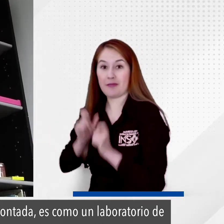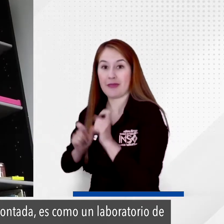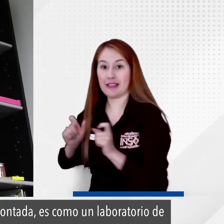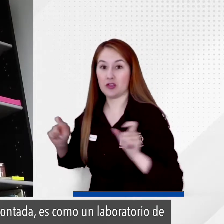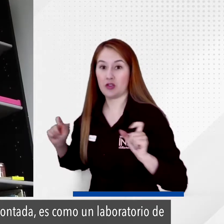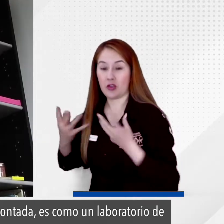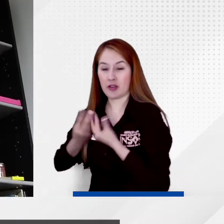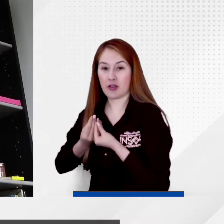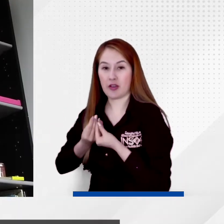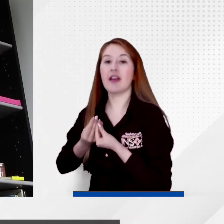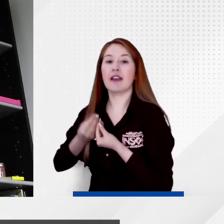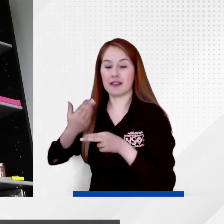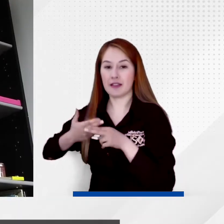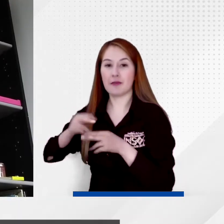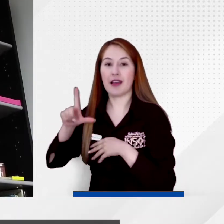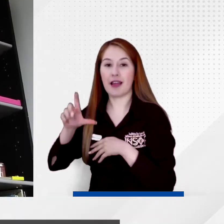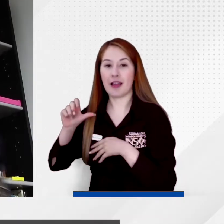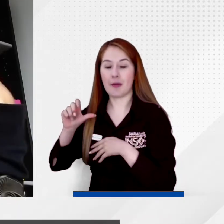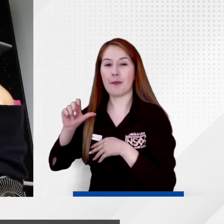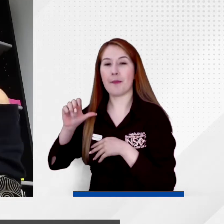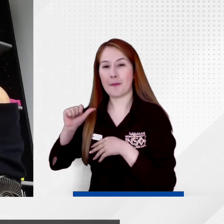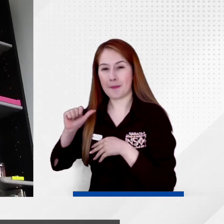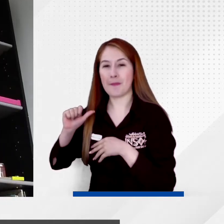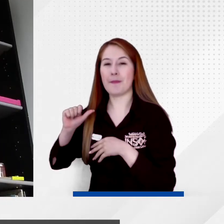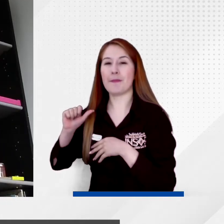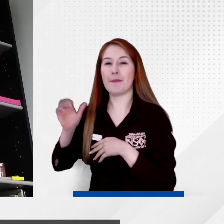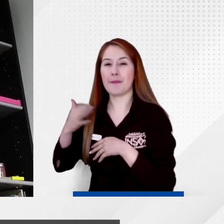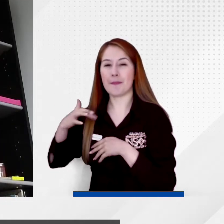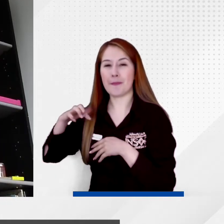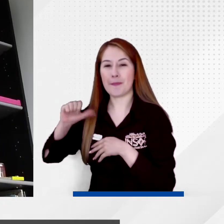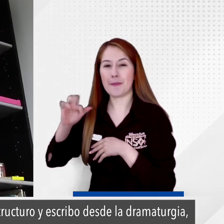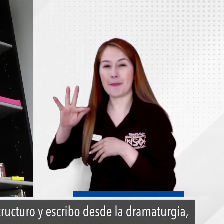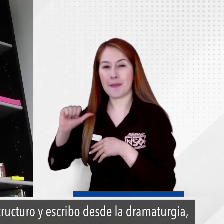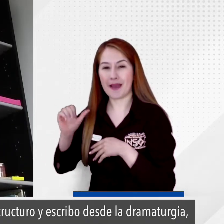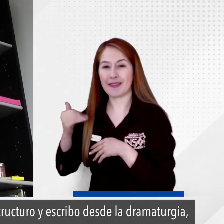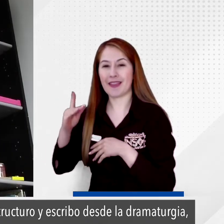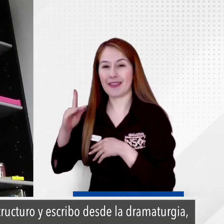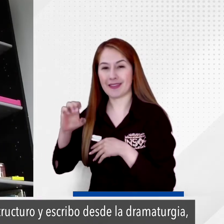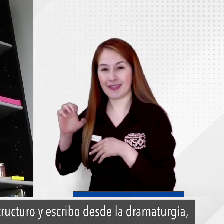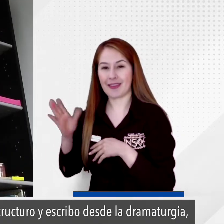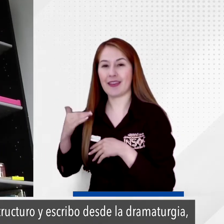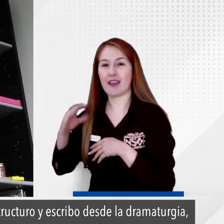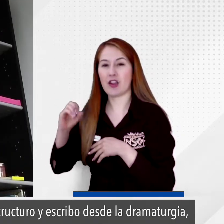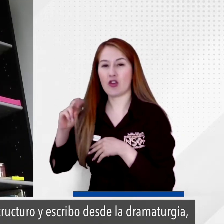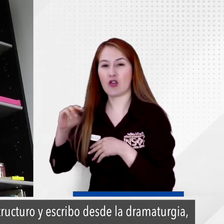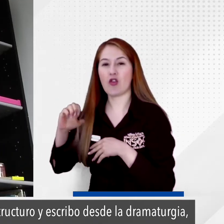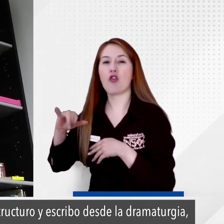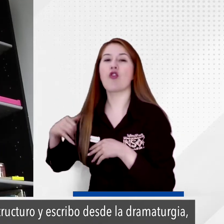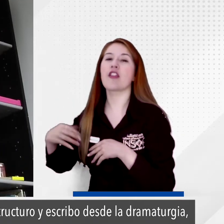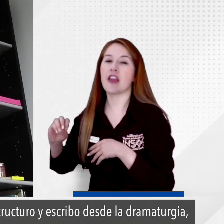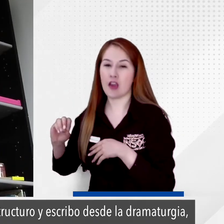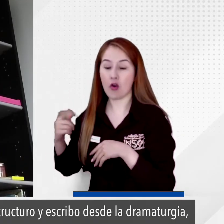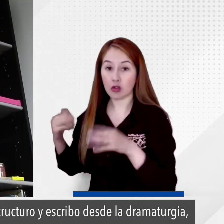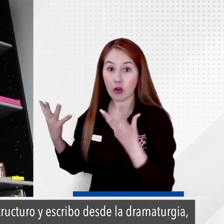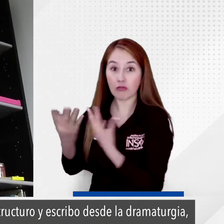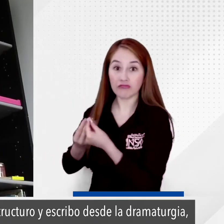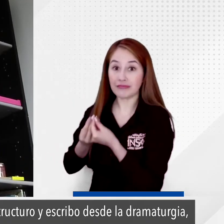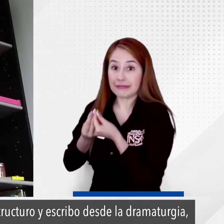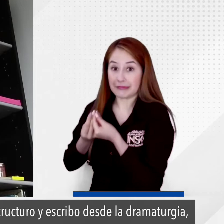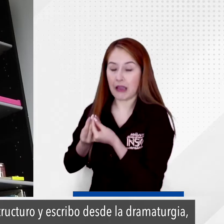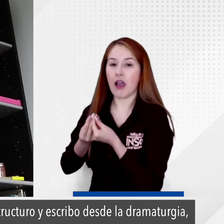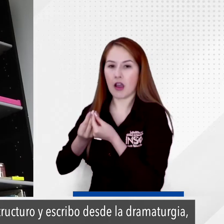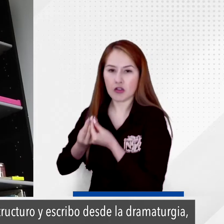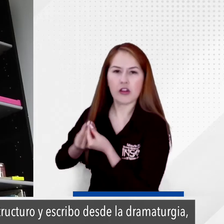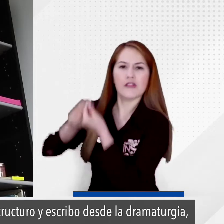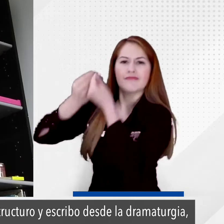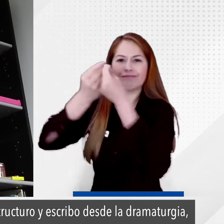de los sentidos que busca poner en escena una amalgama dramatúrgica. Los topos es una obra que, si bien